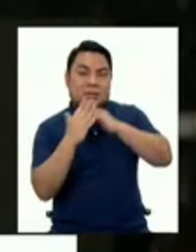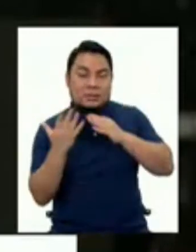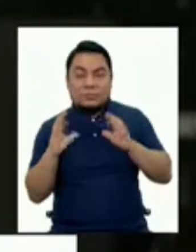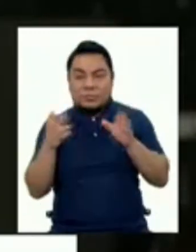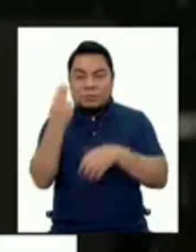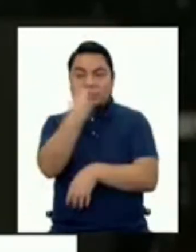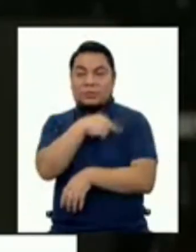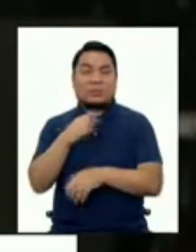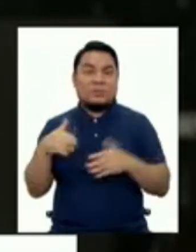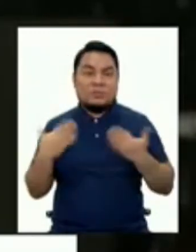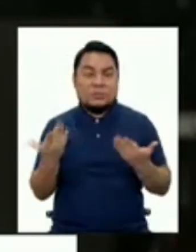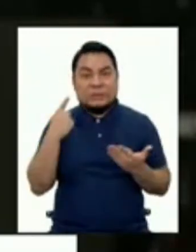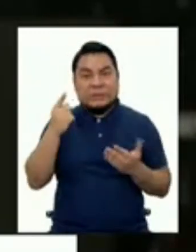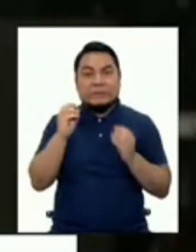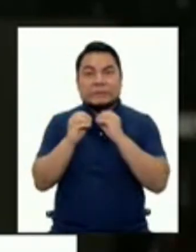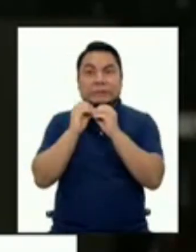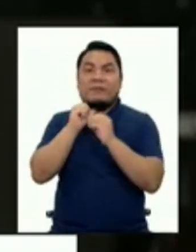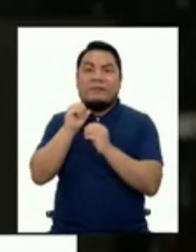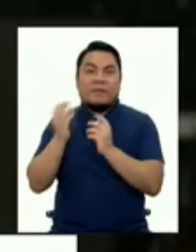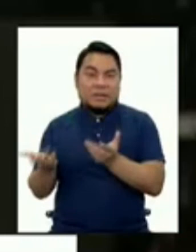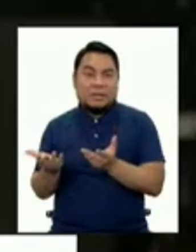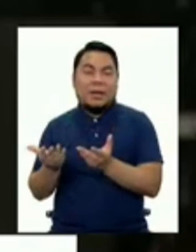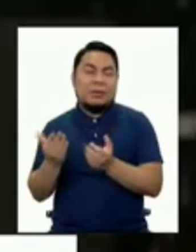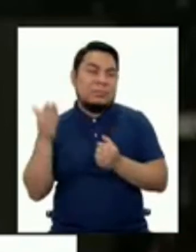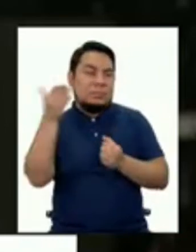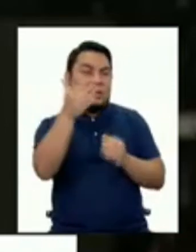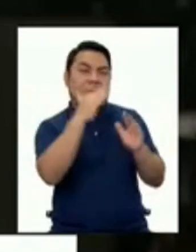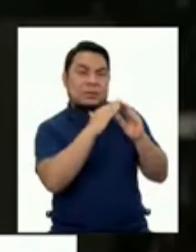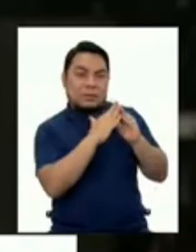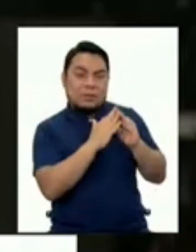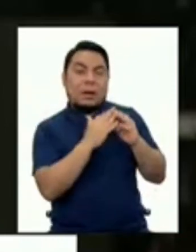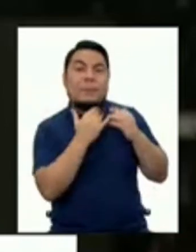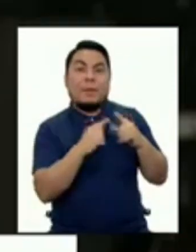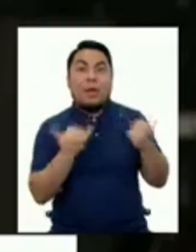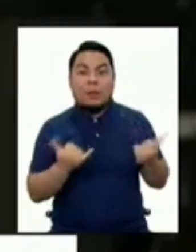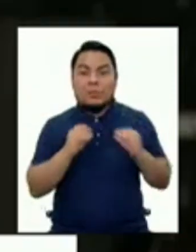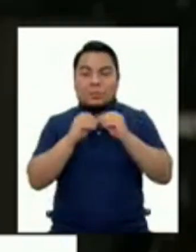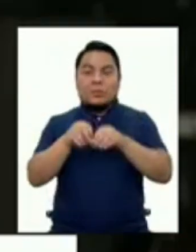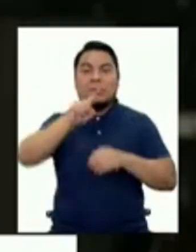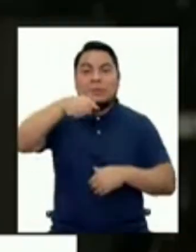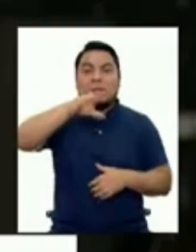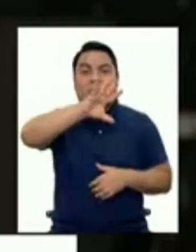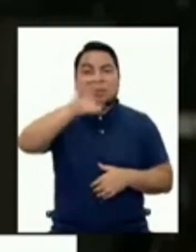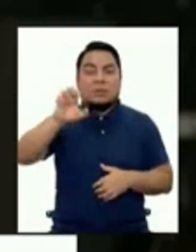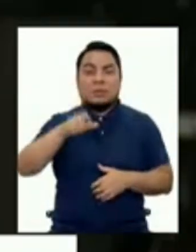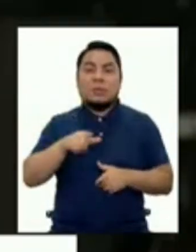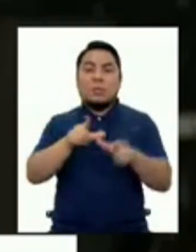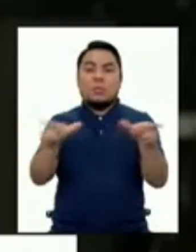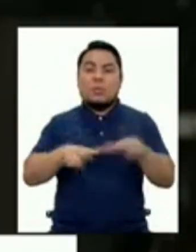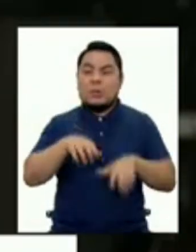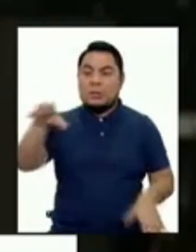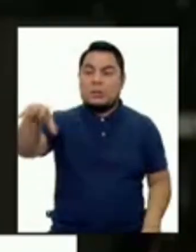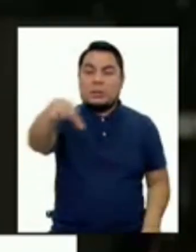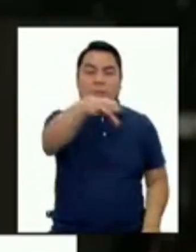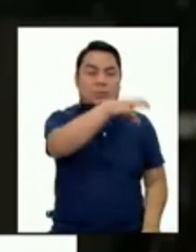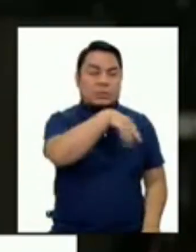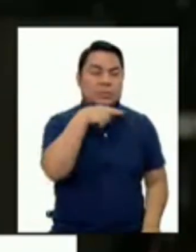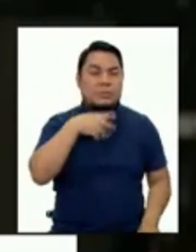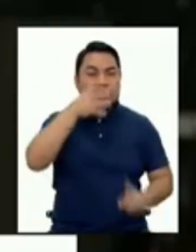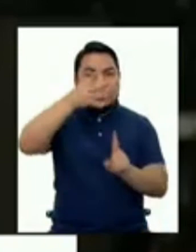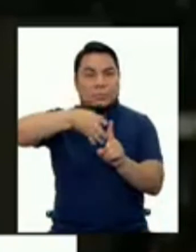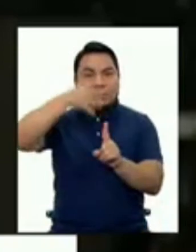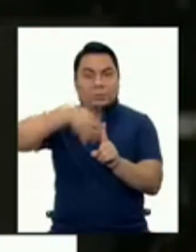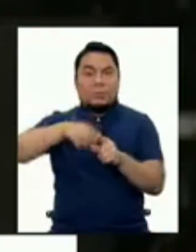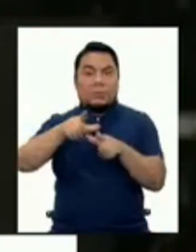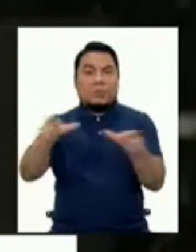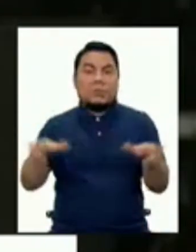salud no se encontraban adecuadamente equipados. Estamos implementando 1.550 puntos fijos de toma de muestra, denominados